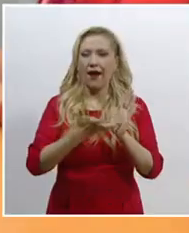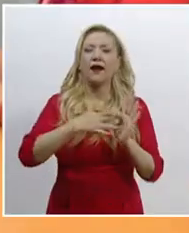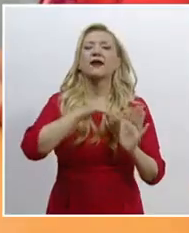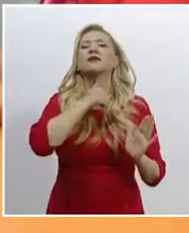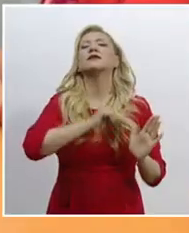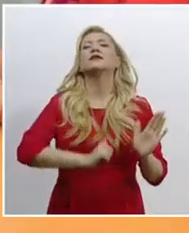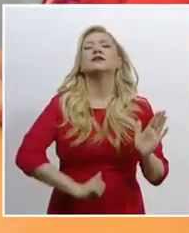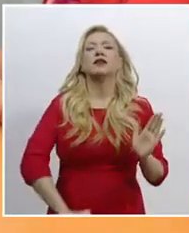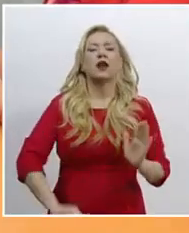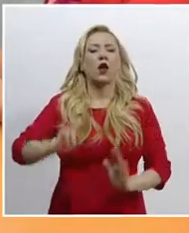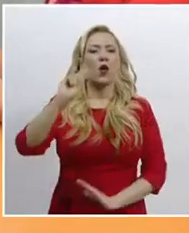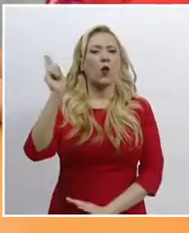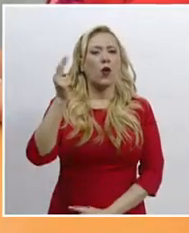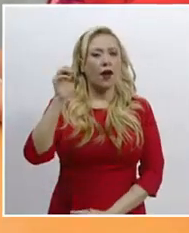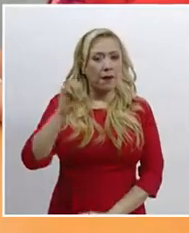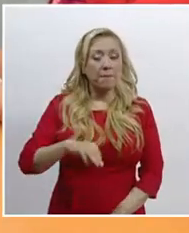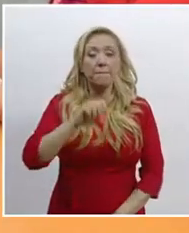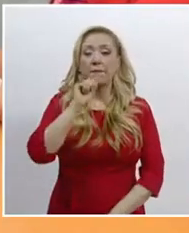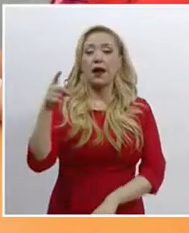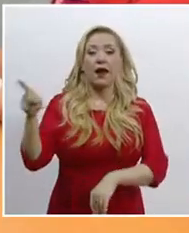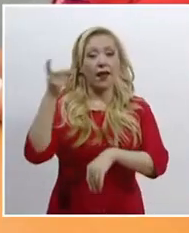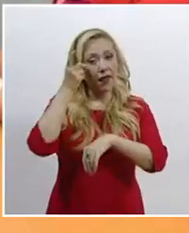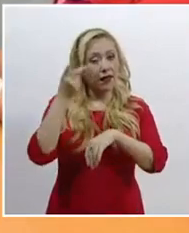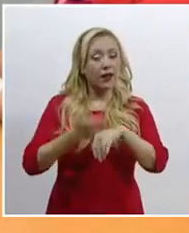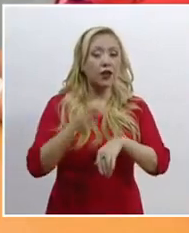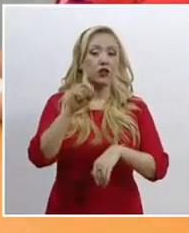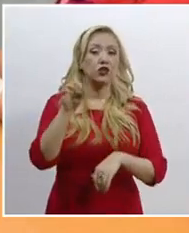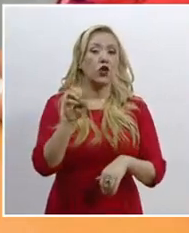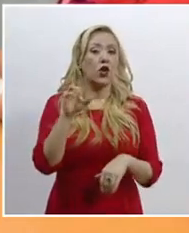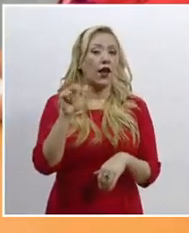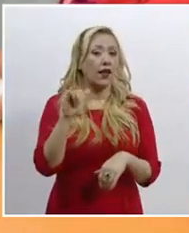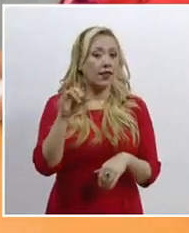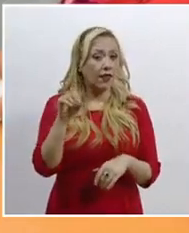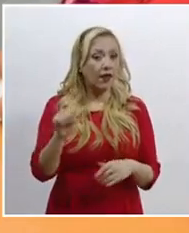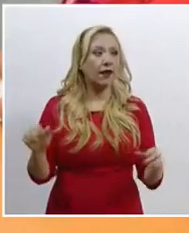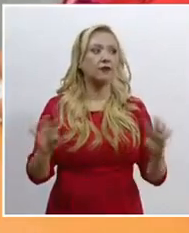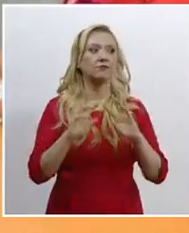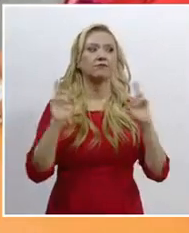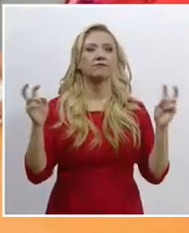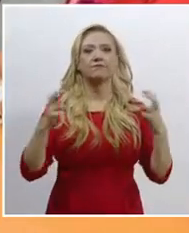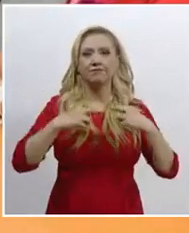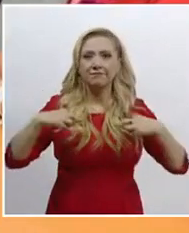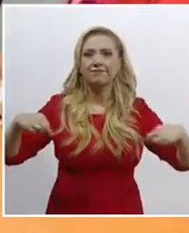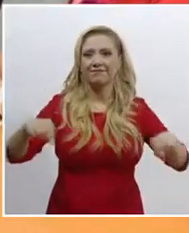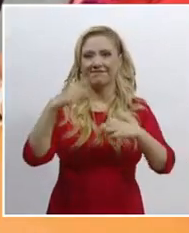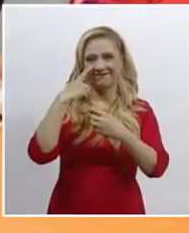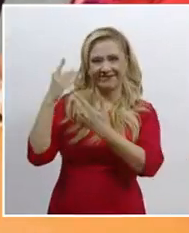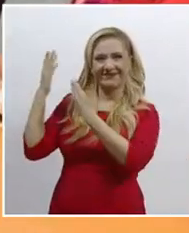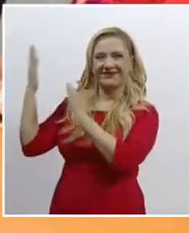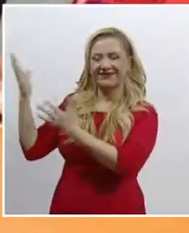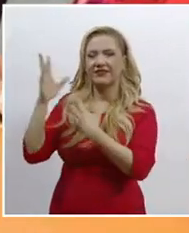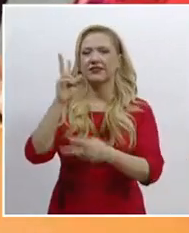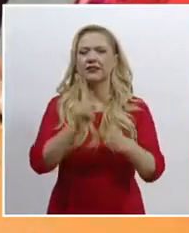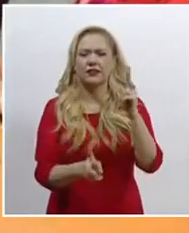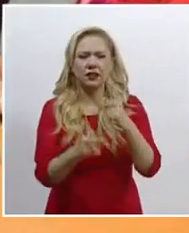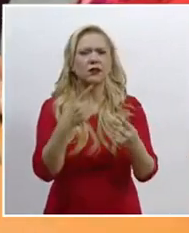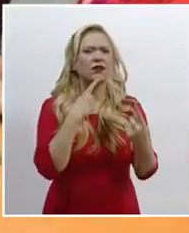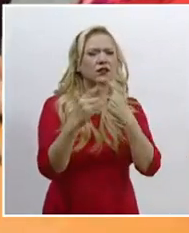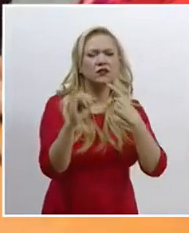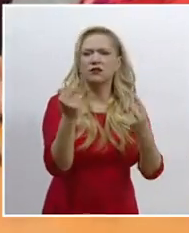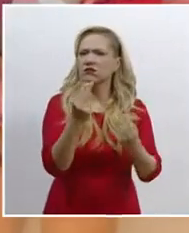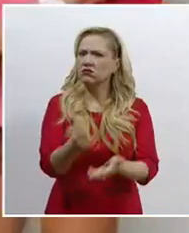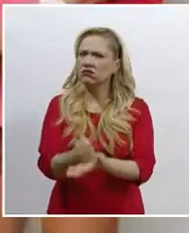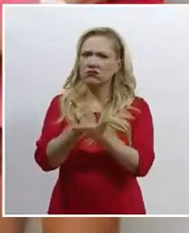UNAM, entre ellos su directora Zoraida García Castillo. Tras una mesa de trabajo, acordaron fortalecer el diálogo y la cooperación entre